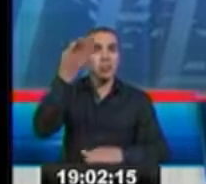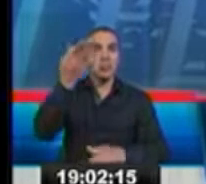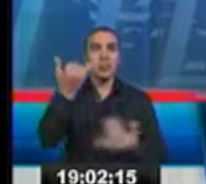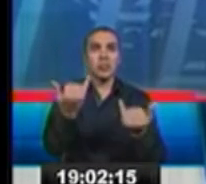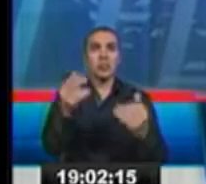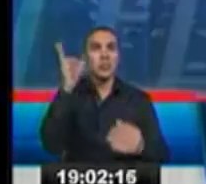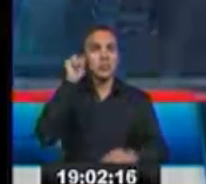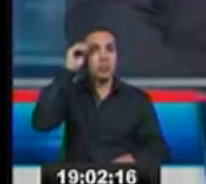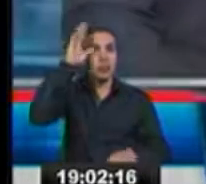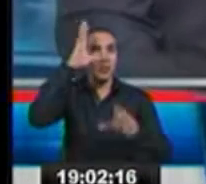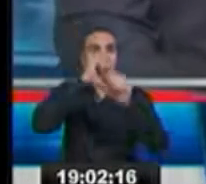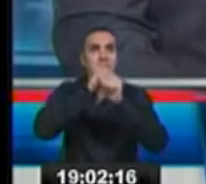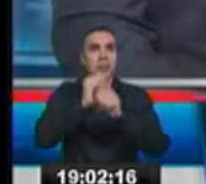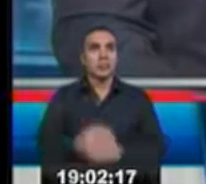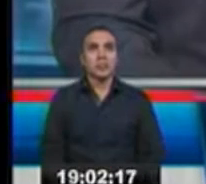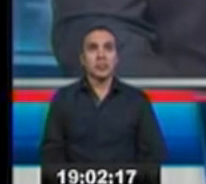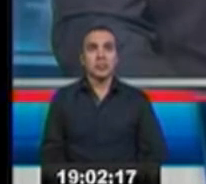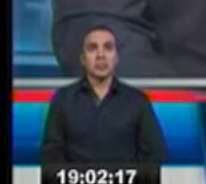Adelante, Cristian, buenas noches.